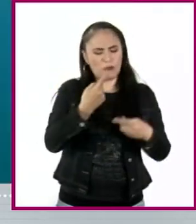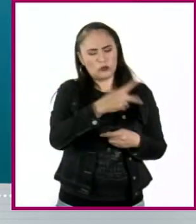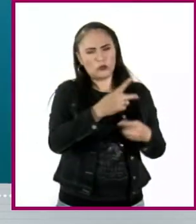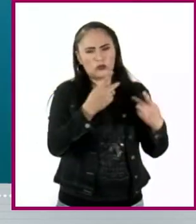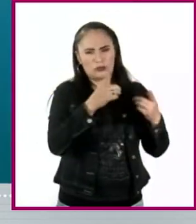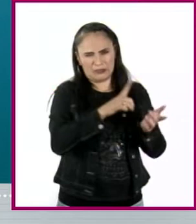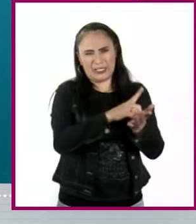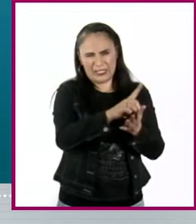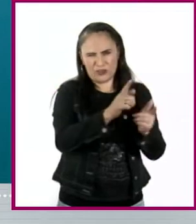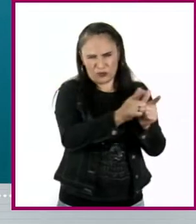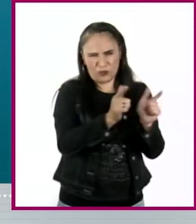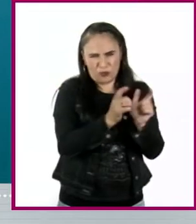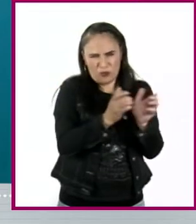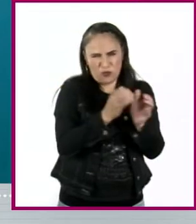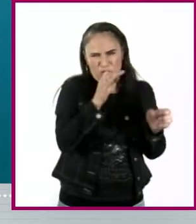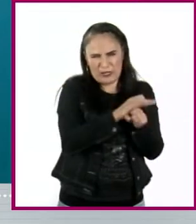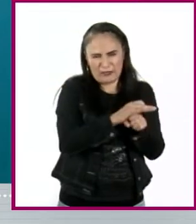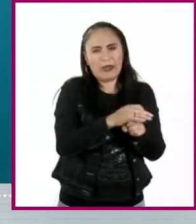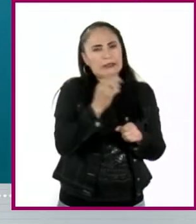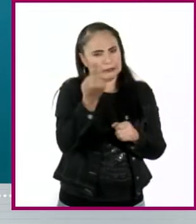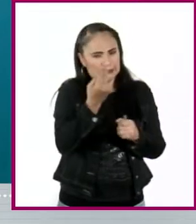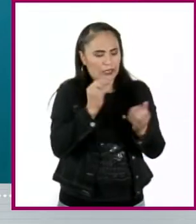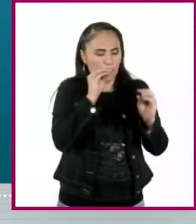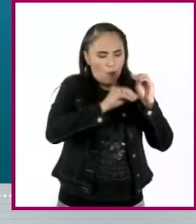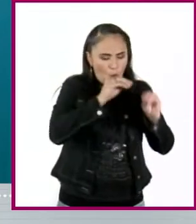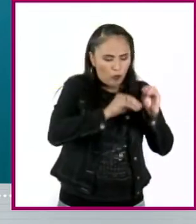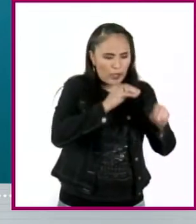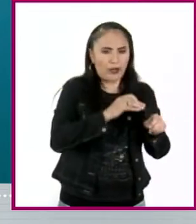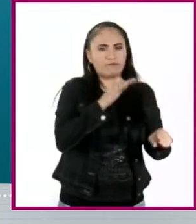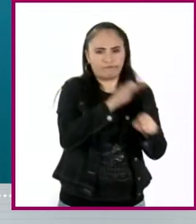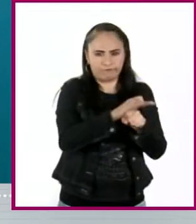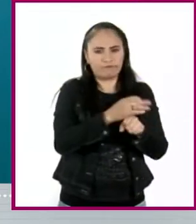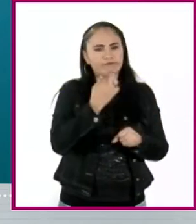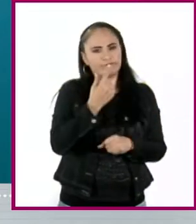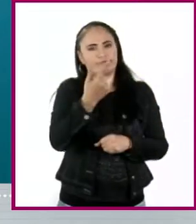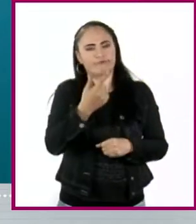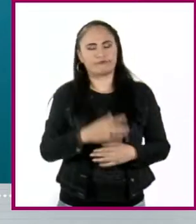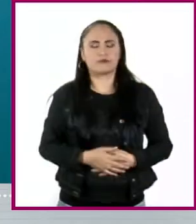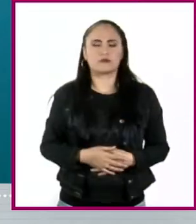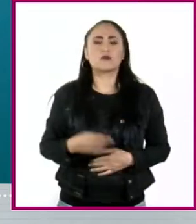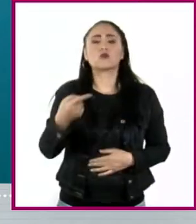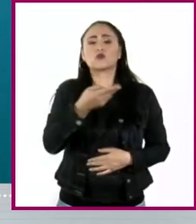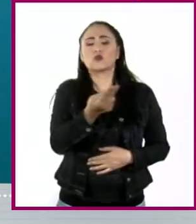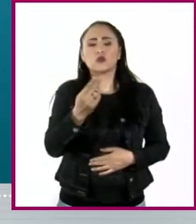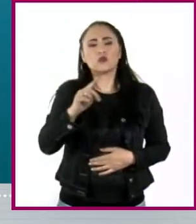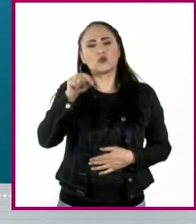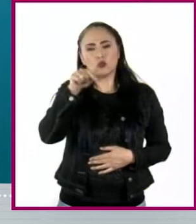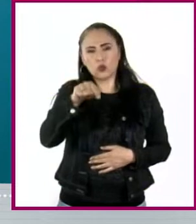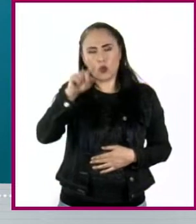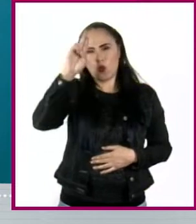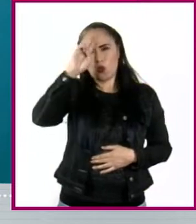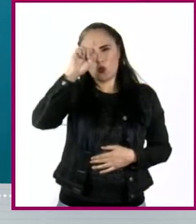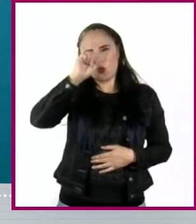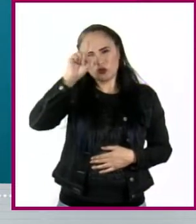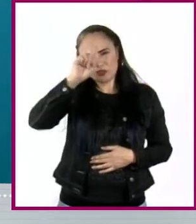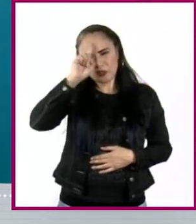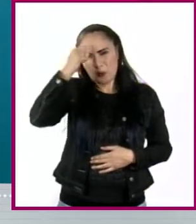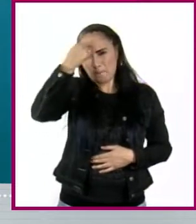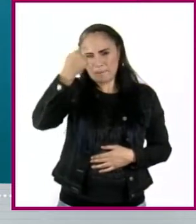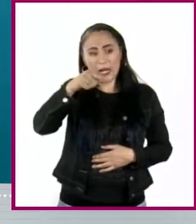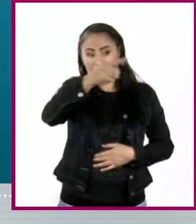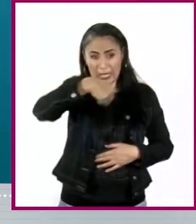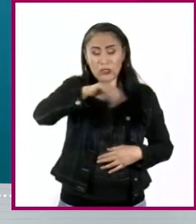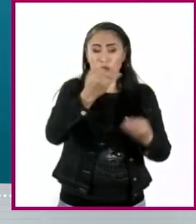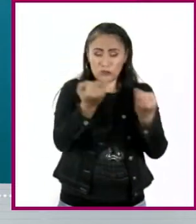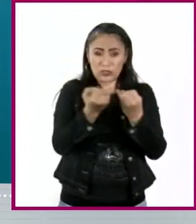vulnerables. Si pudieras extender alguna recomendación o sugerencia para que nuestra audiencia de jóvenes participe en posibles soluciones que